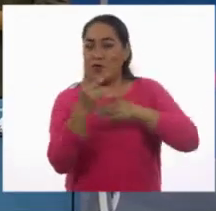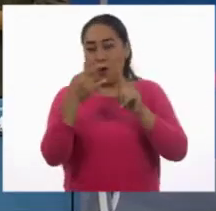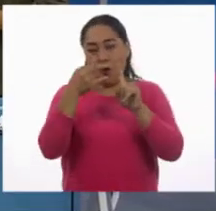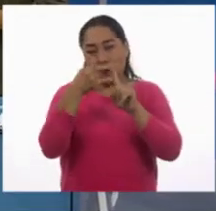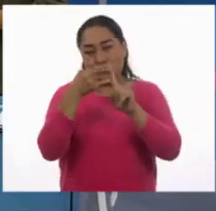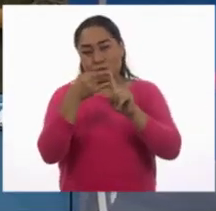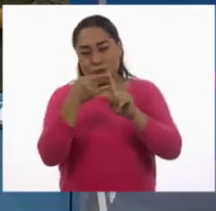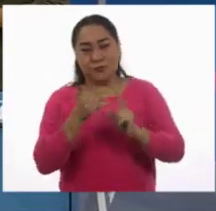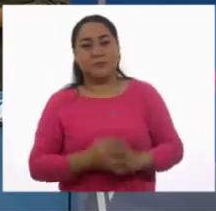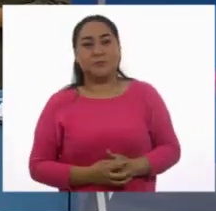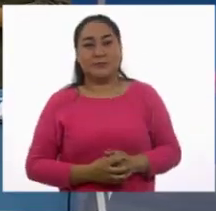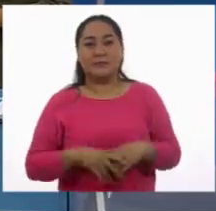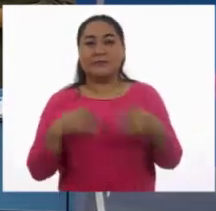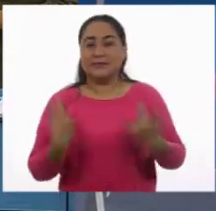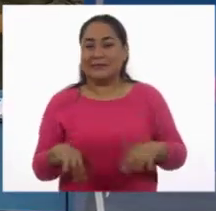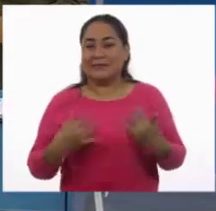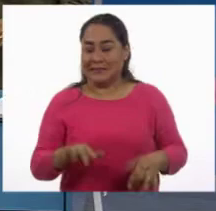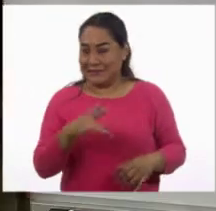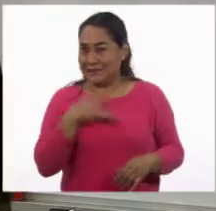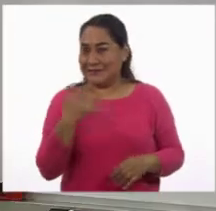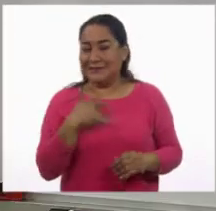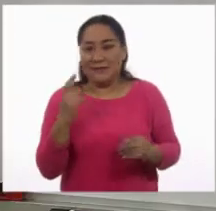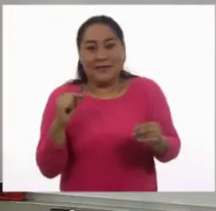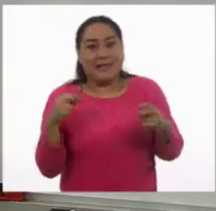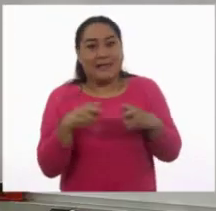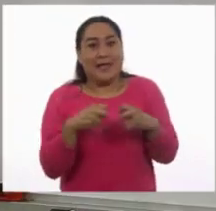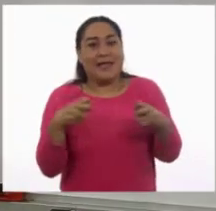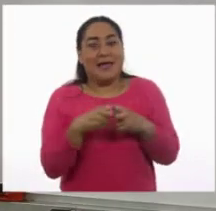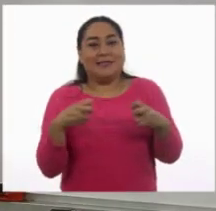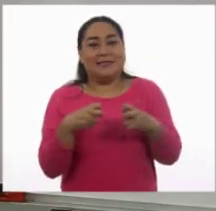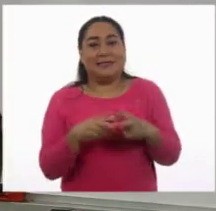¡Qué nervios!